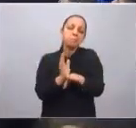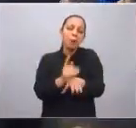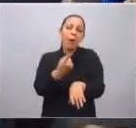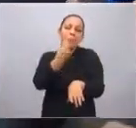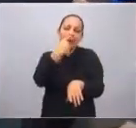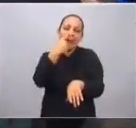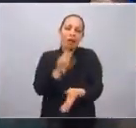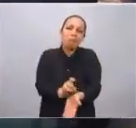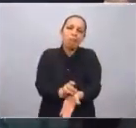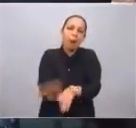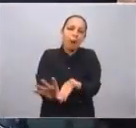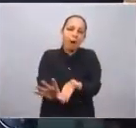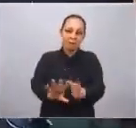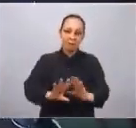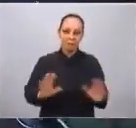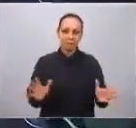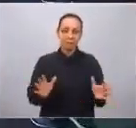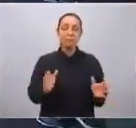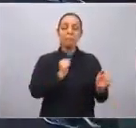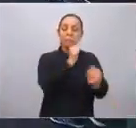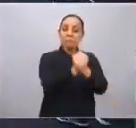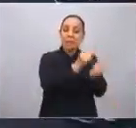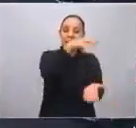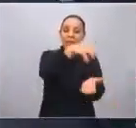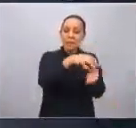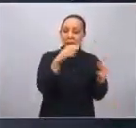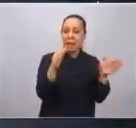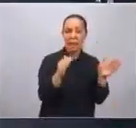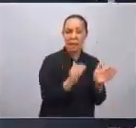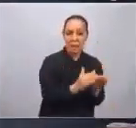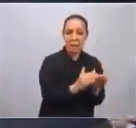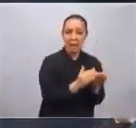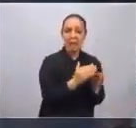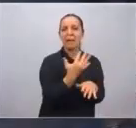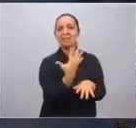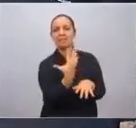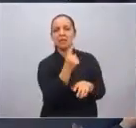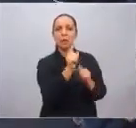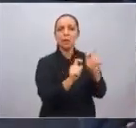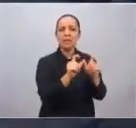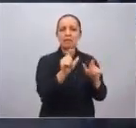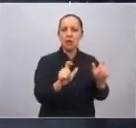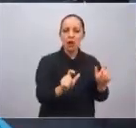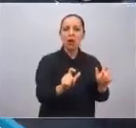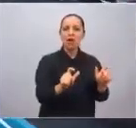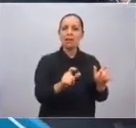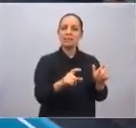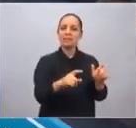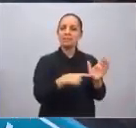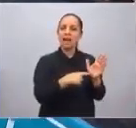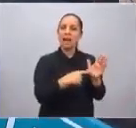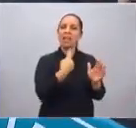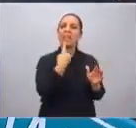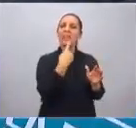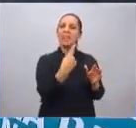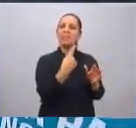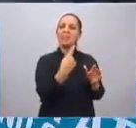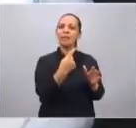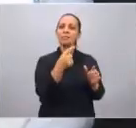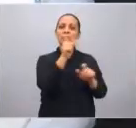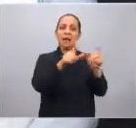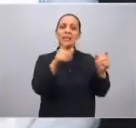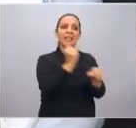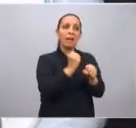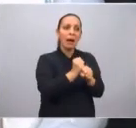los establecimientos chiquitos, pequeños, de 5 personas. Dicen que ya no hay